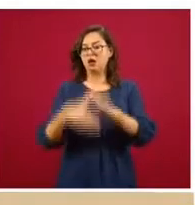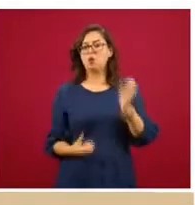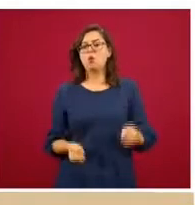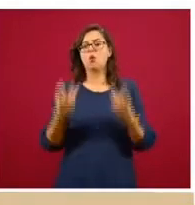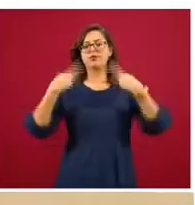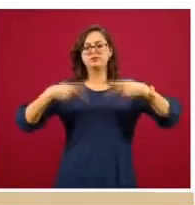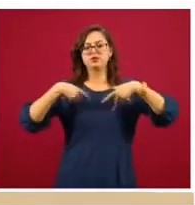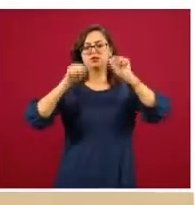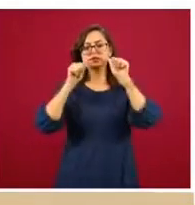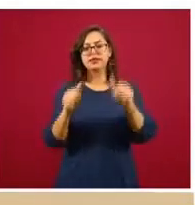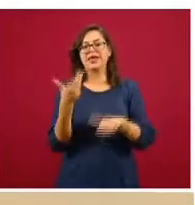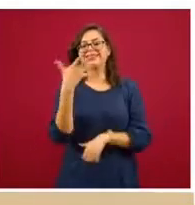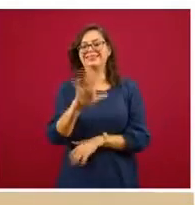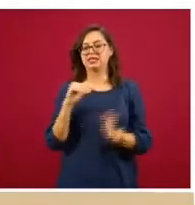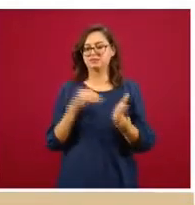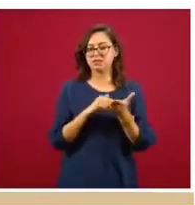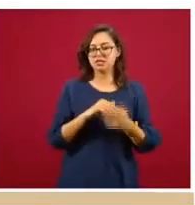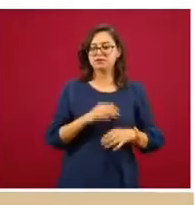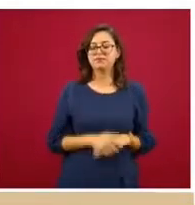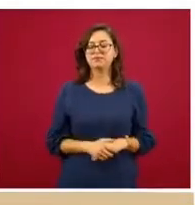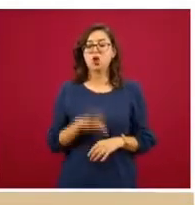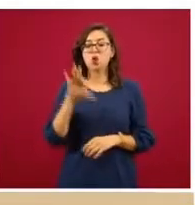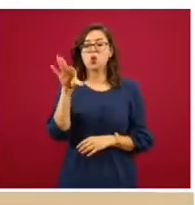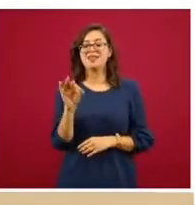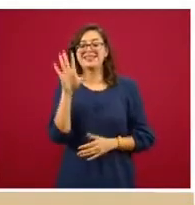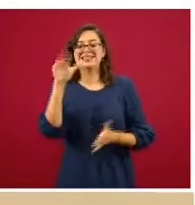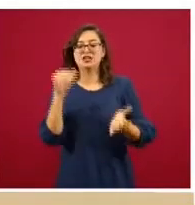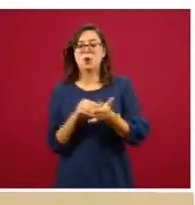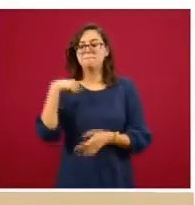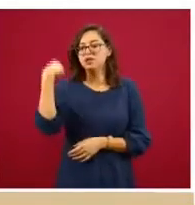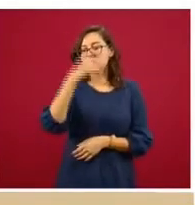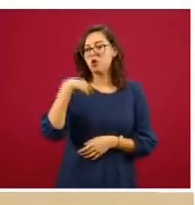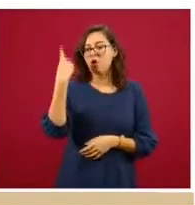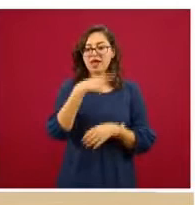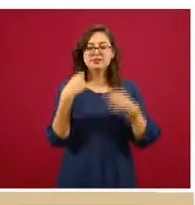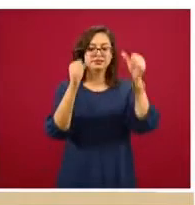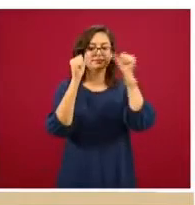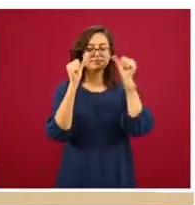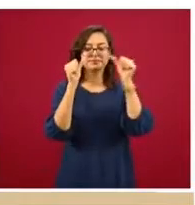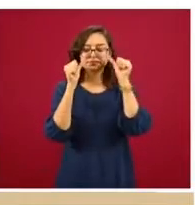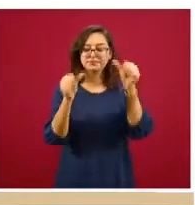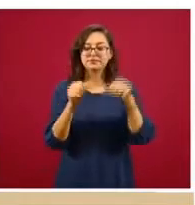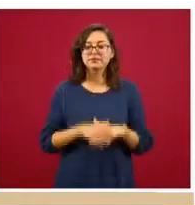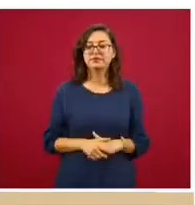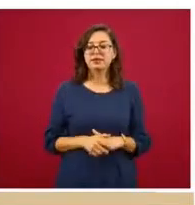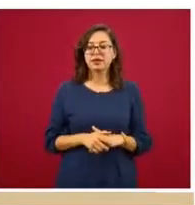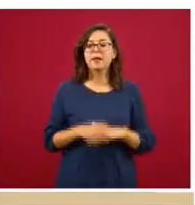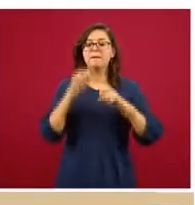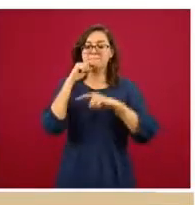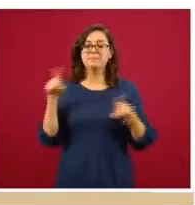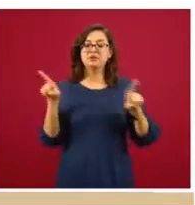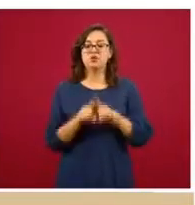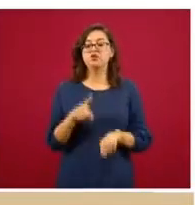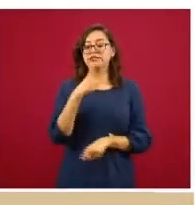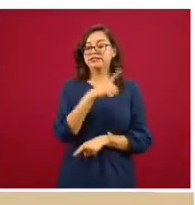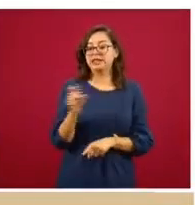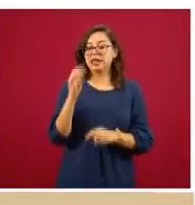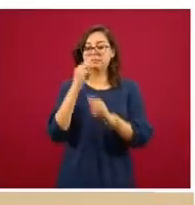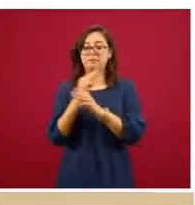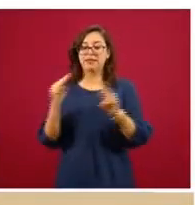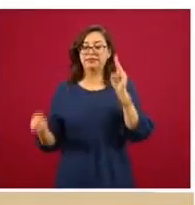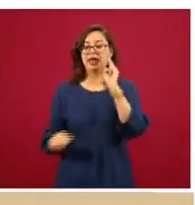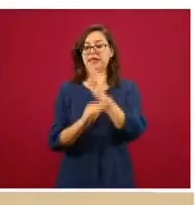que habrán 45,000 horas de atención o seguimiento a través de la plataforma, así como también 100